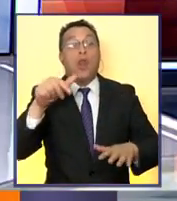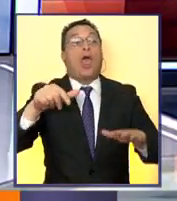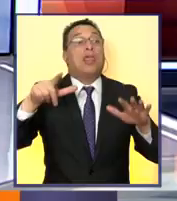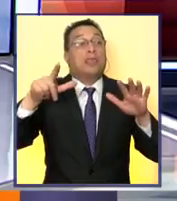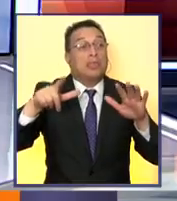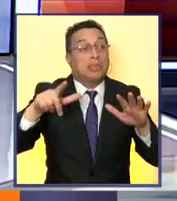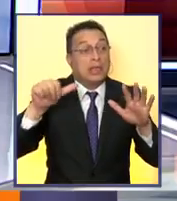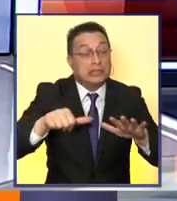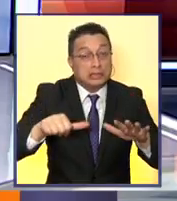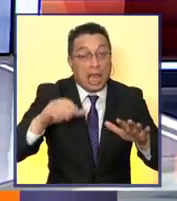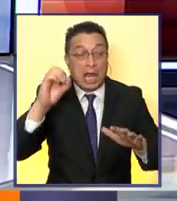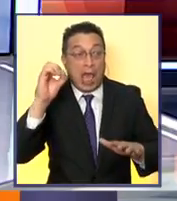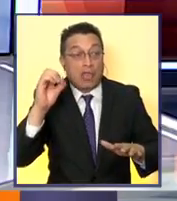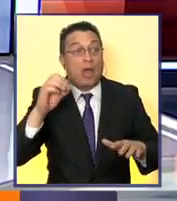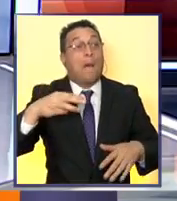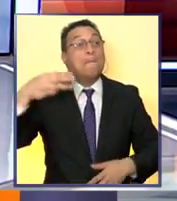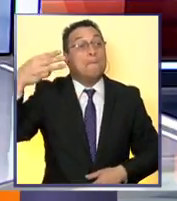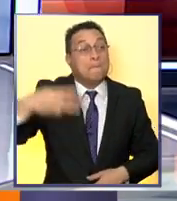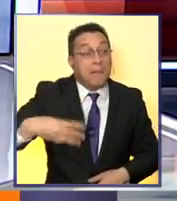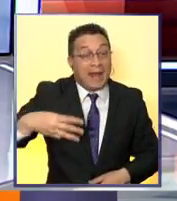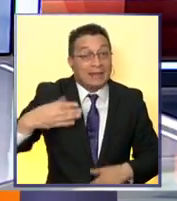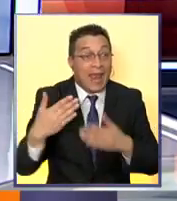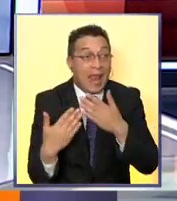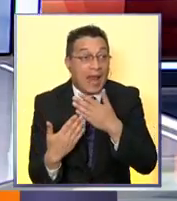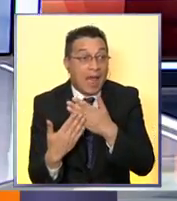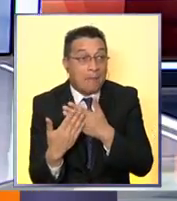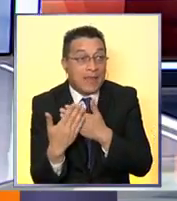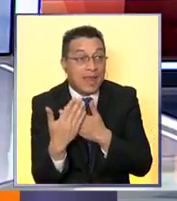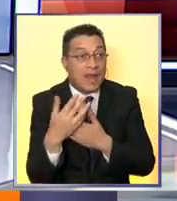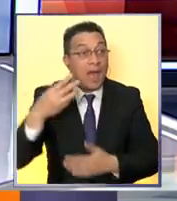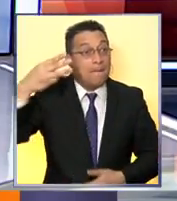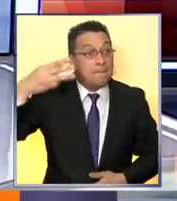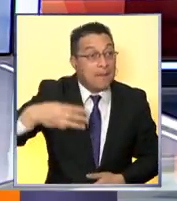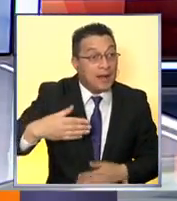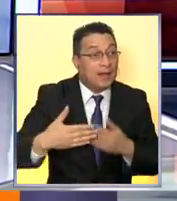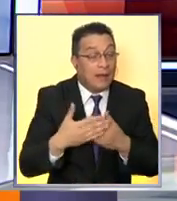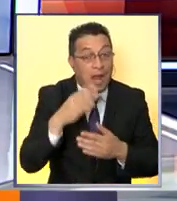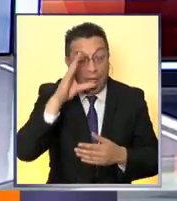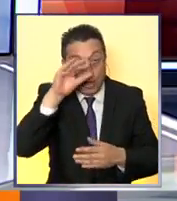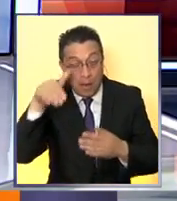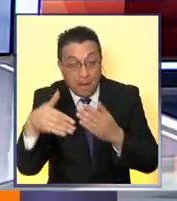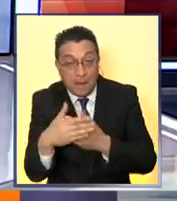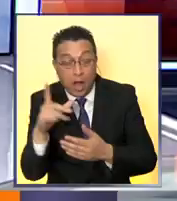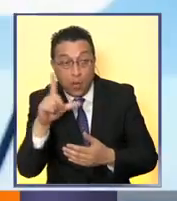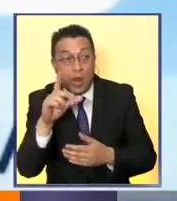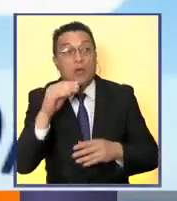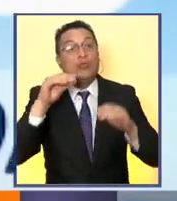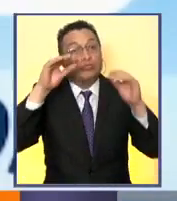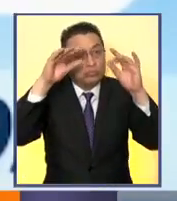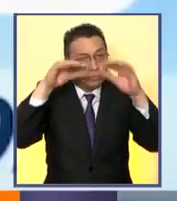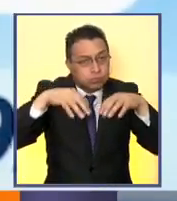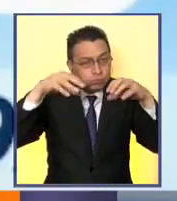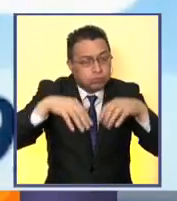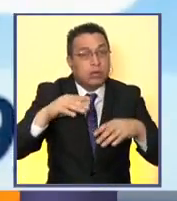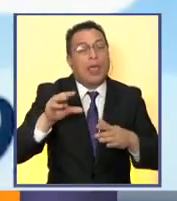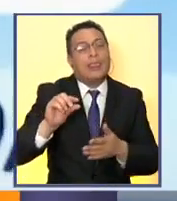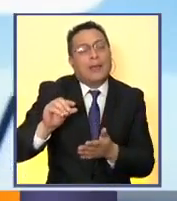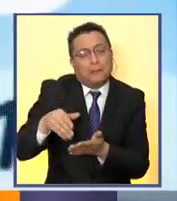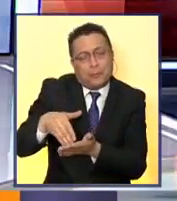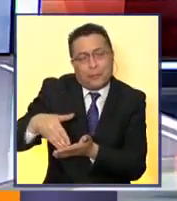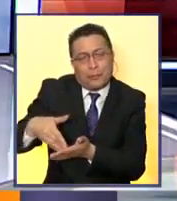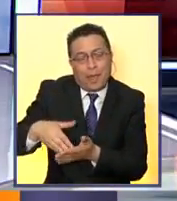día martes, en la mañana, en la madrugada, entre la noche del lunes y la mañana del martes, posibles chubascos débiles, variando nubosidad parcial en la